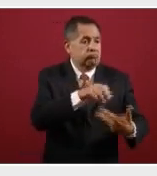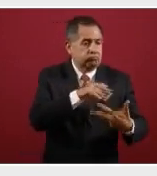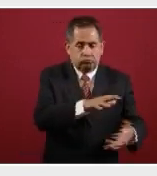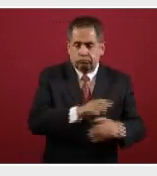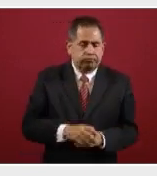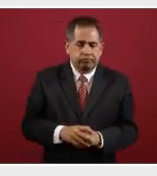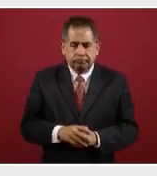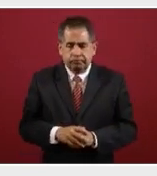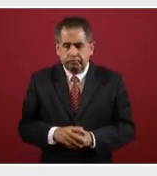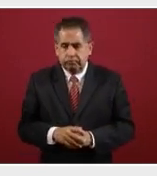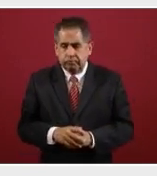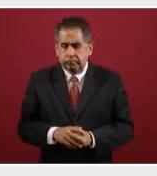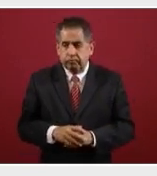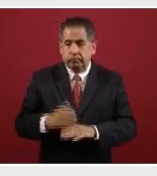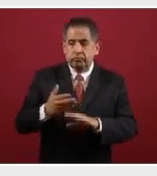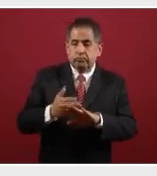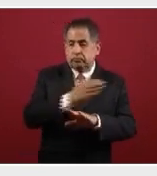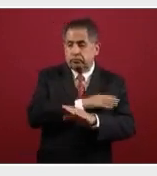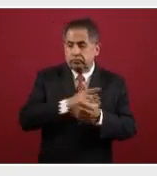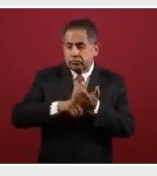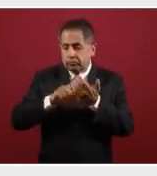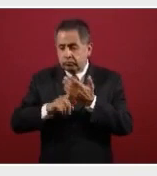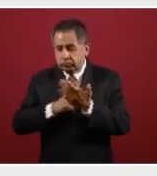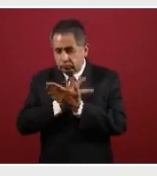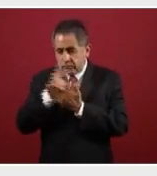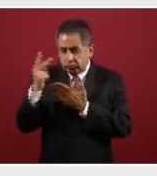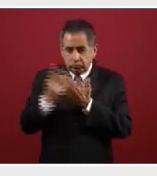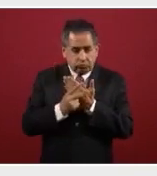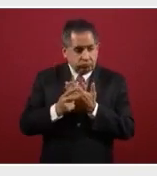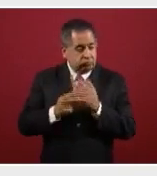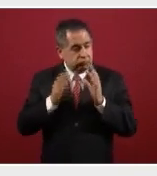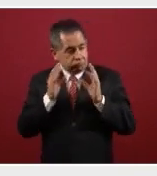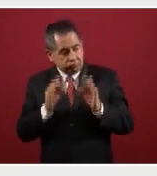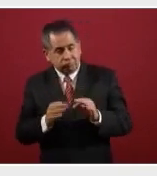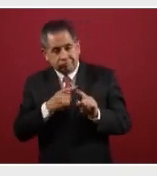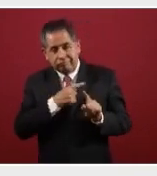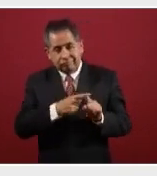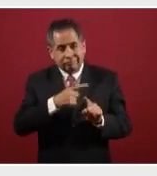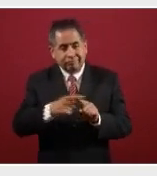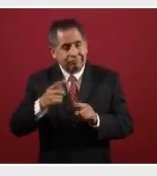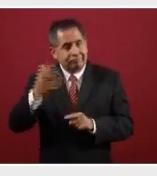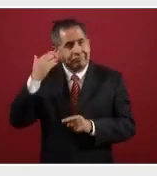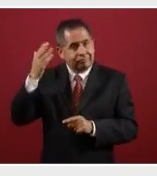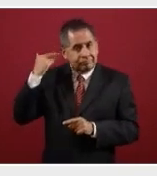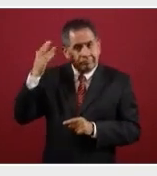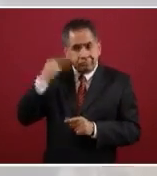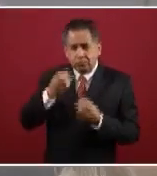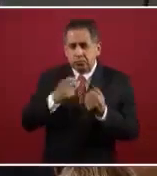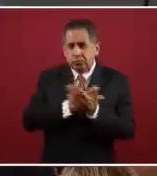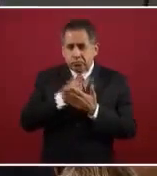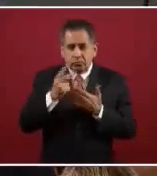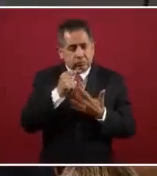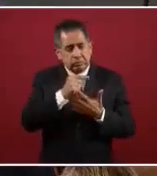Contar con un excesivo número de programas que pulverizan la acción gubernamental, ya muchos programas,